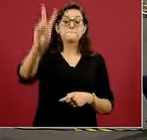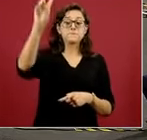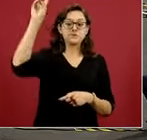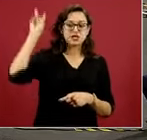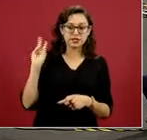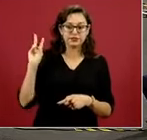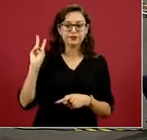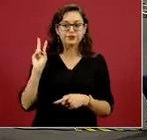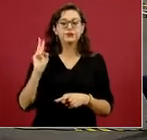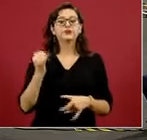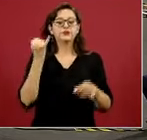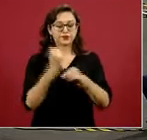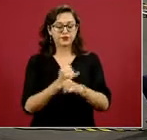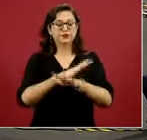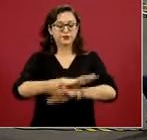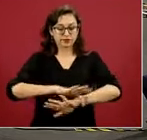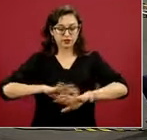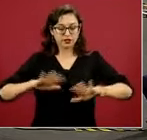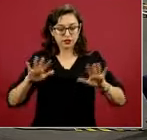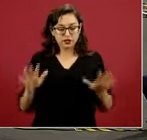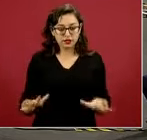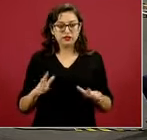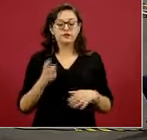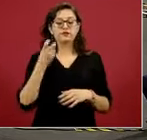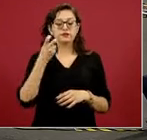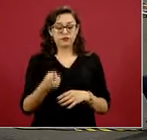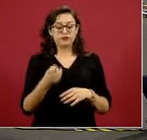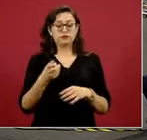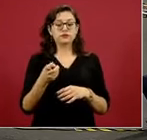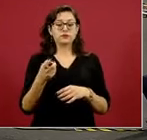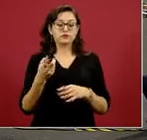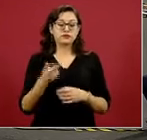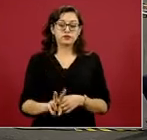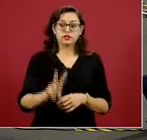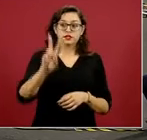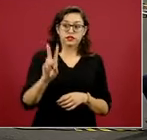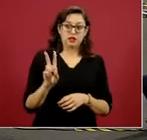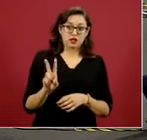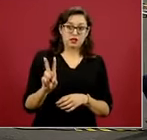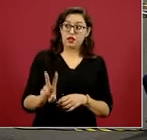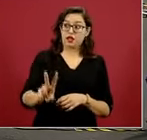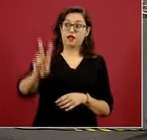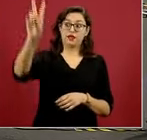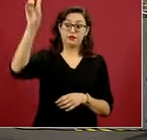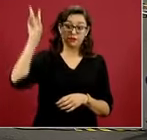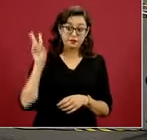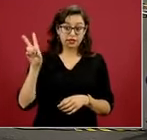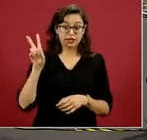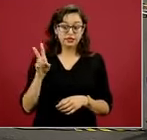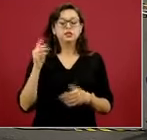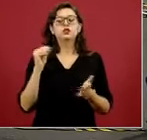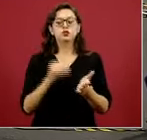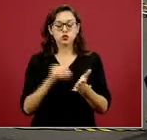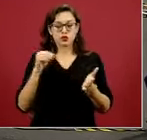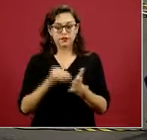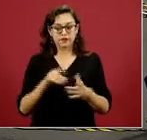ese semáforo que se expresó en ese día, que aún sigue siendo vigente la